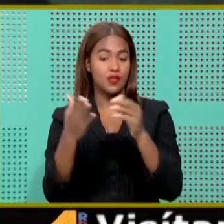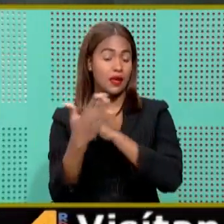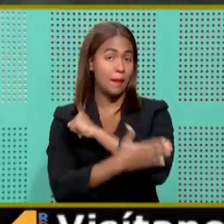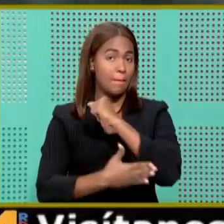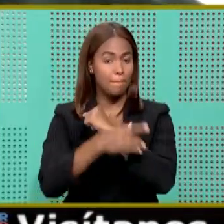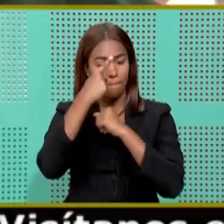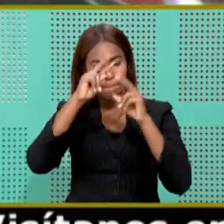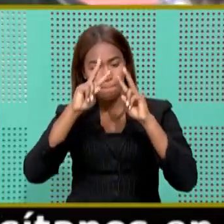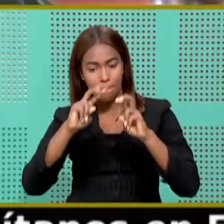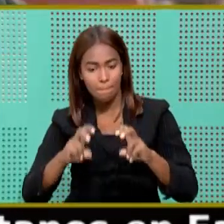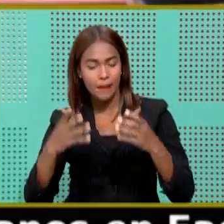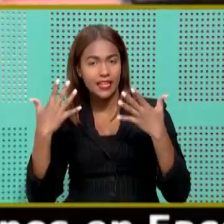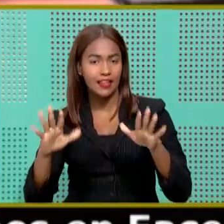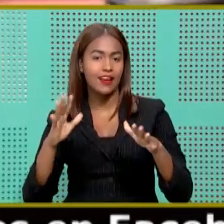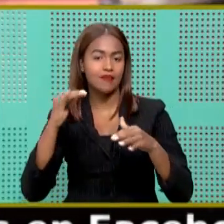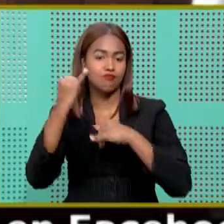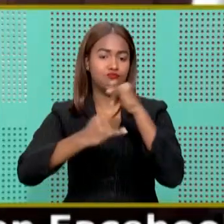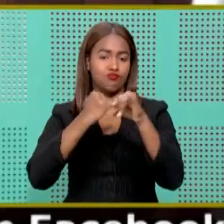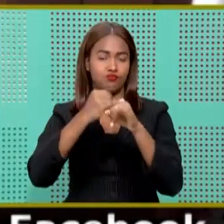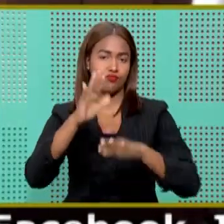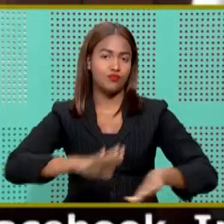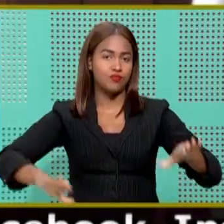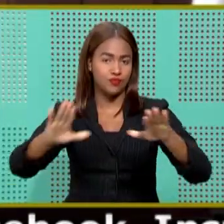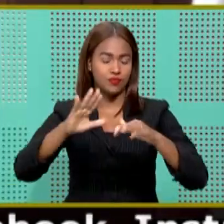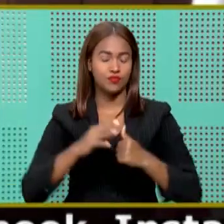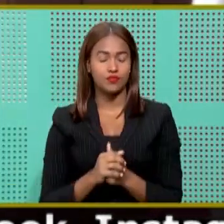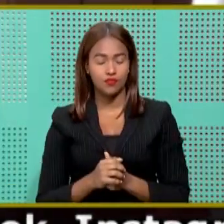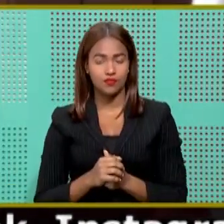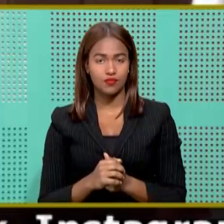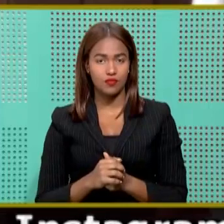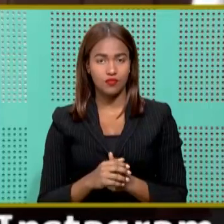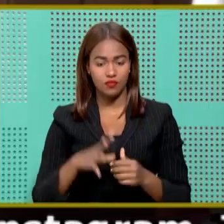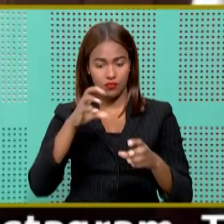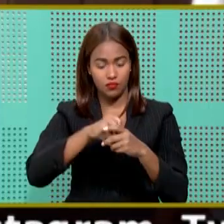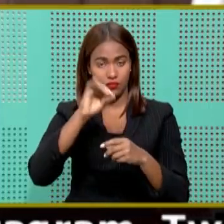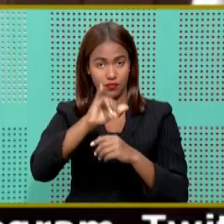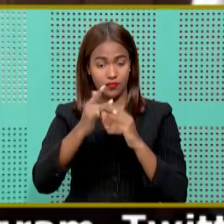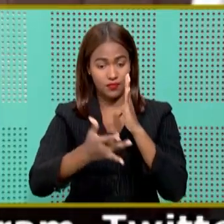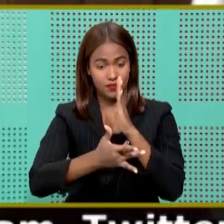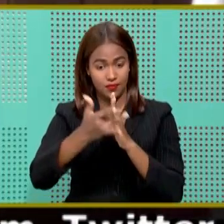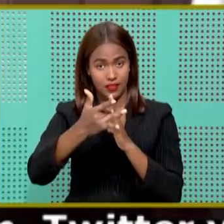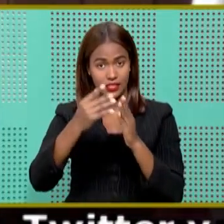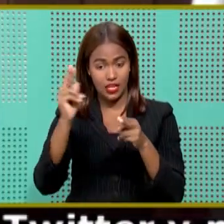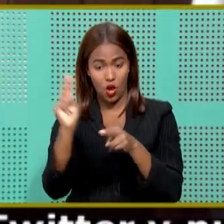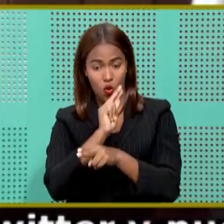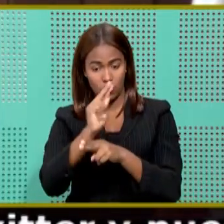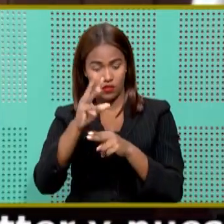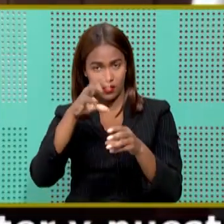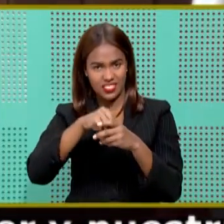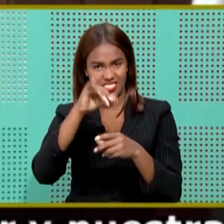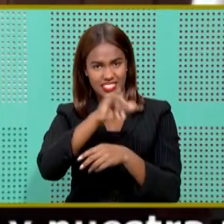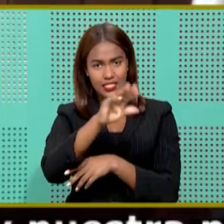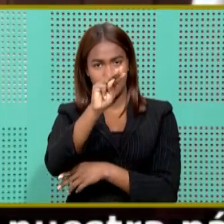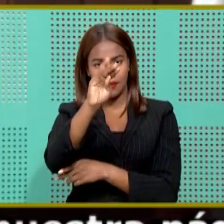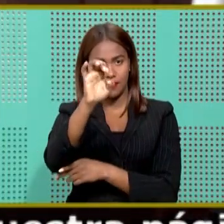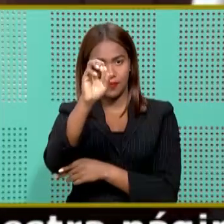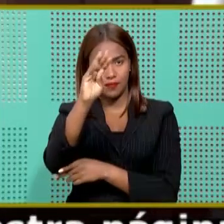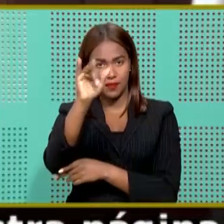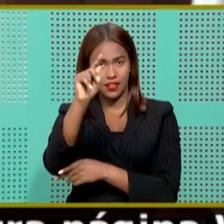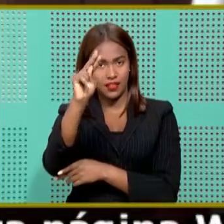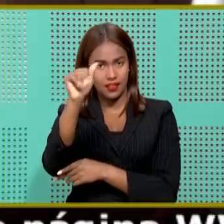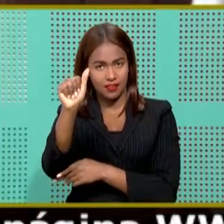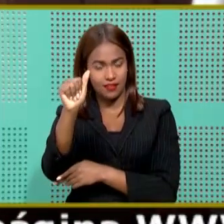los estudios hechos a nivel internacional. En esta tecnología se utiliza una membrana. Esa membrana que viene en